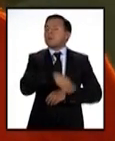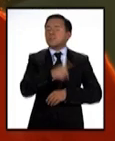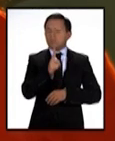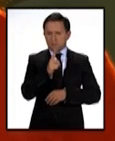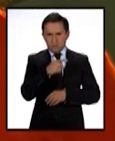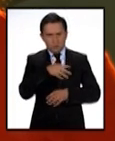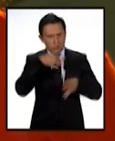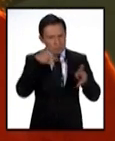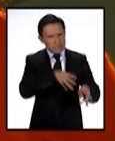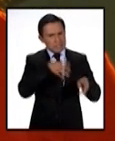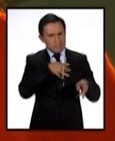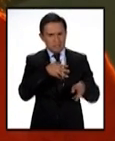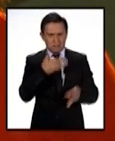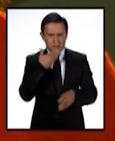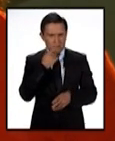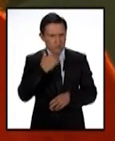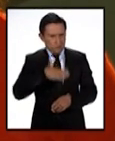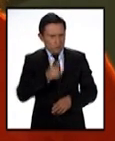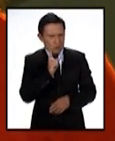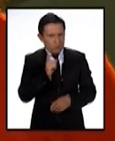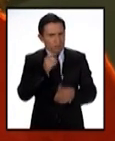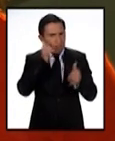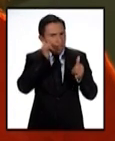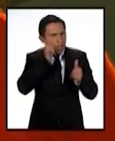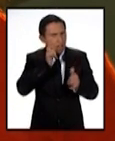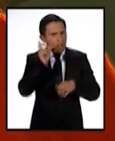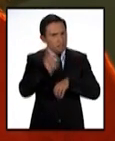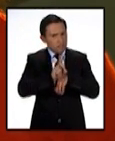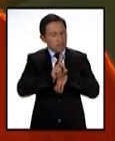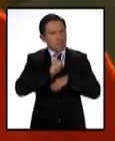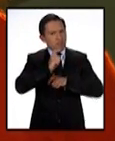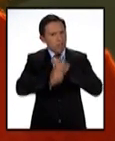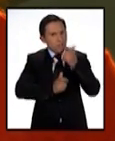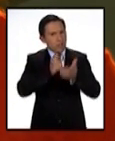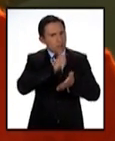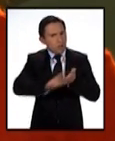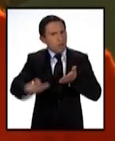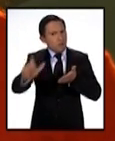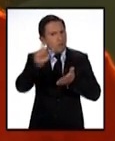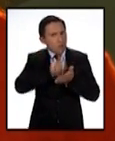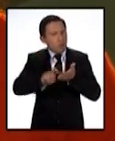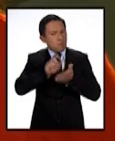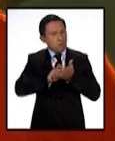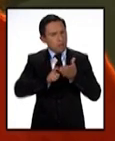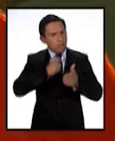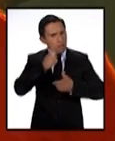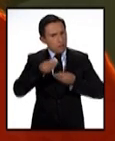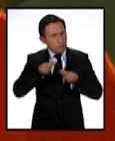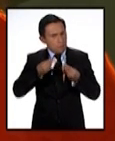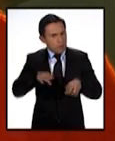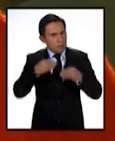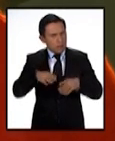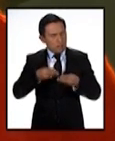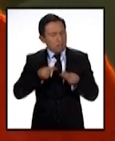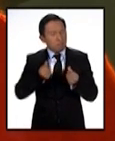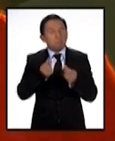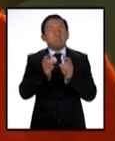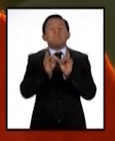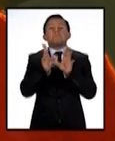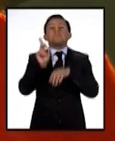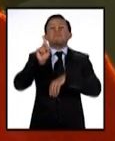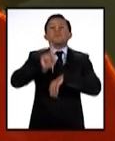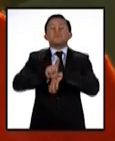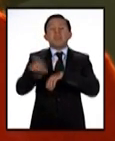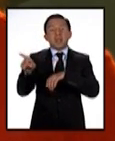días teníamos que comprarle cosas. Y así fue, sino que hubo un día que hicieron una kermés en la escuela, que iba a haber